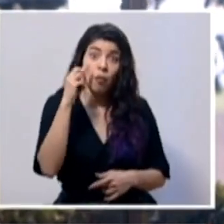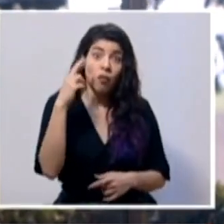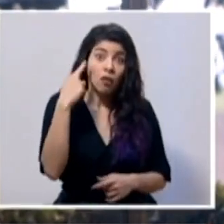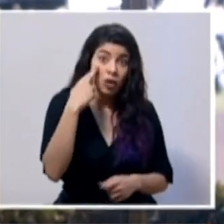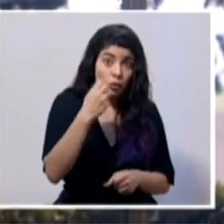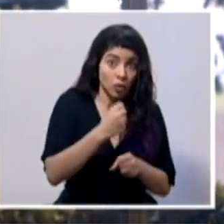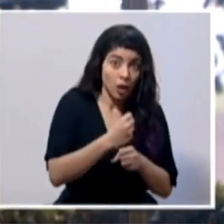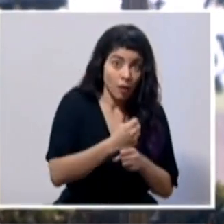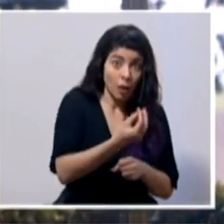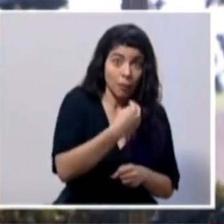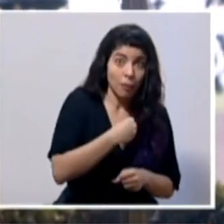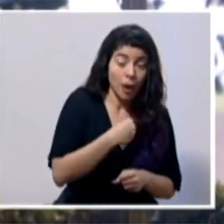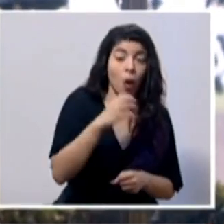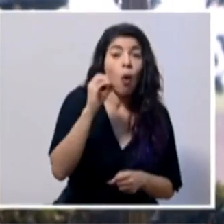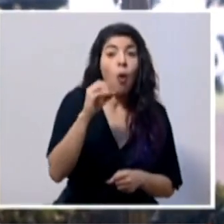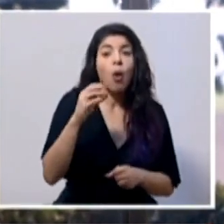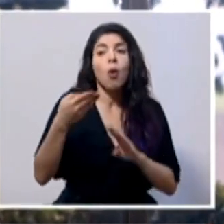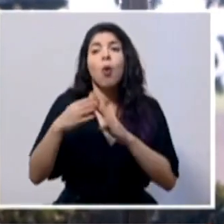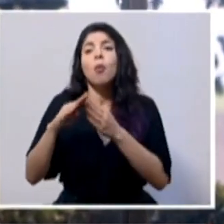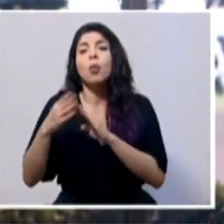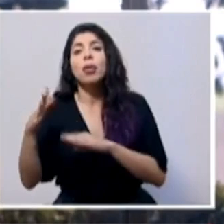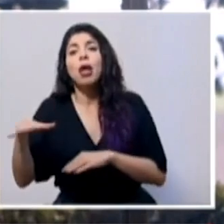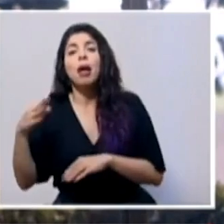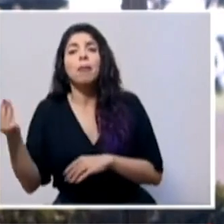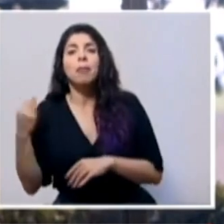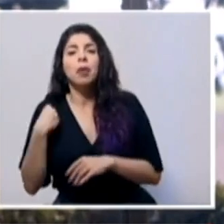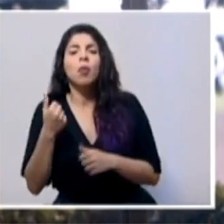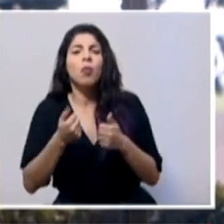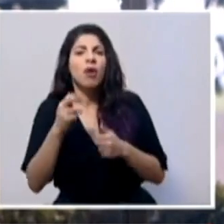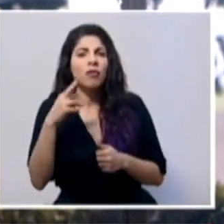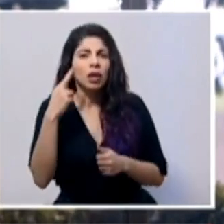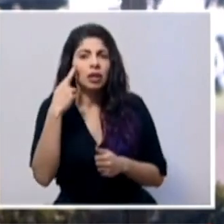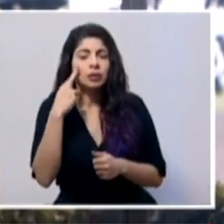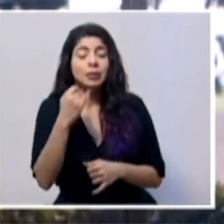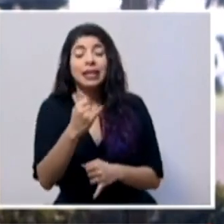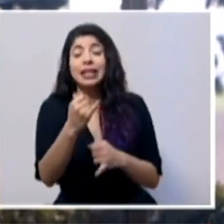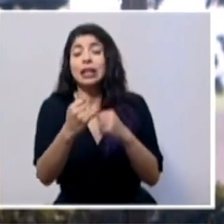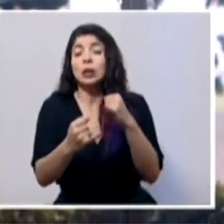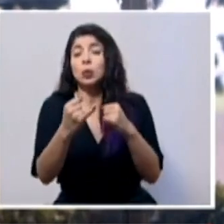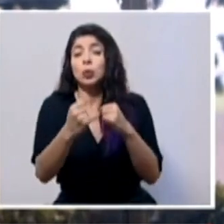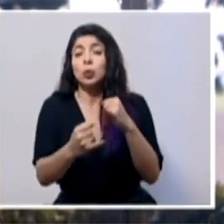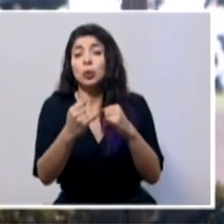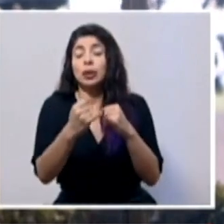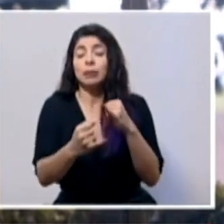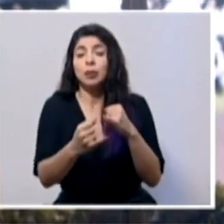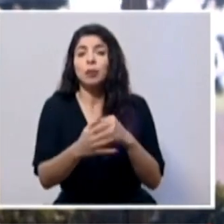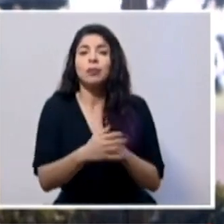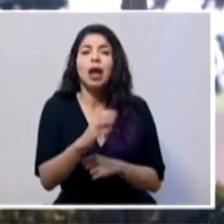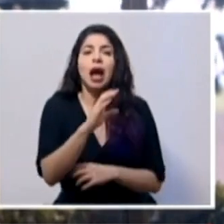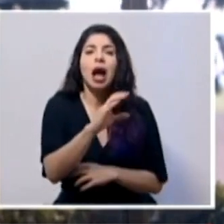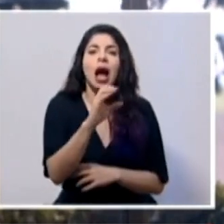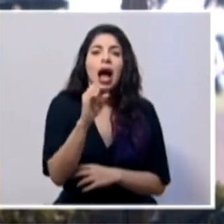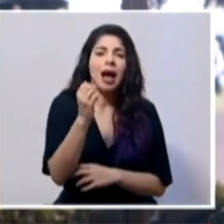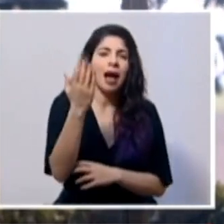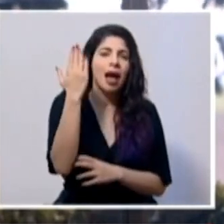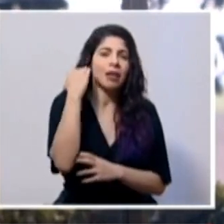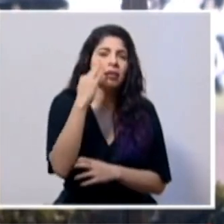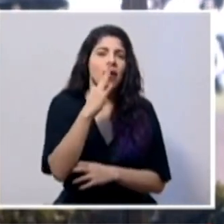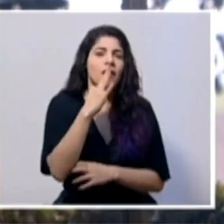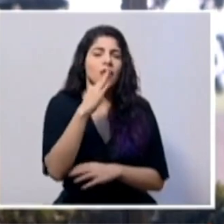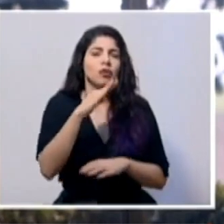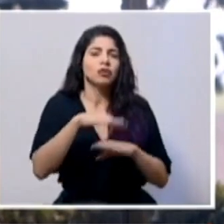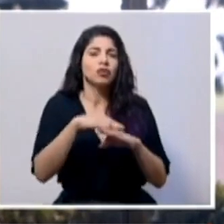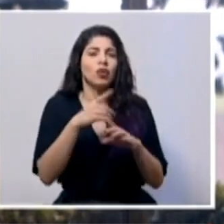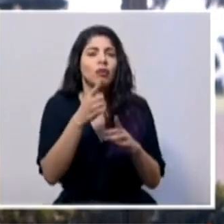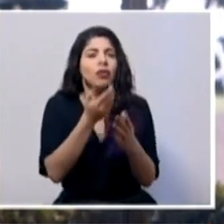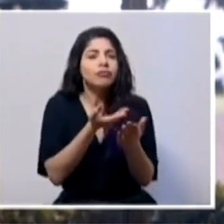labores o si fue dentro de la comunidad. Y finalmente, la caja había hablado de un programa,